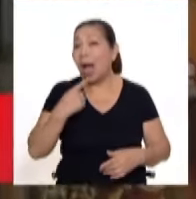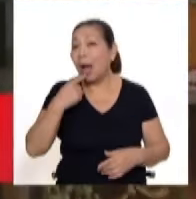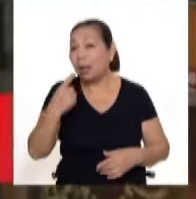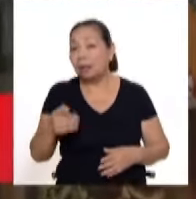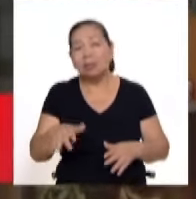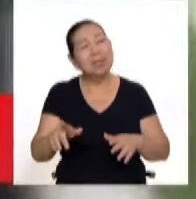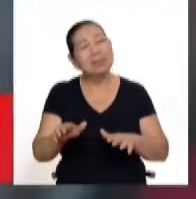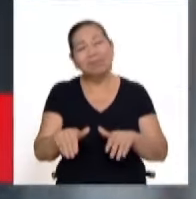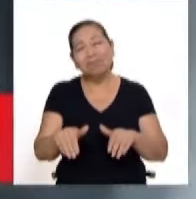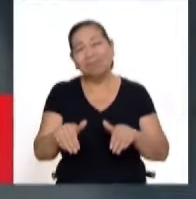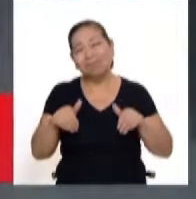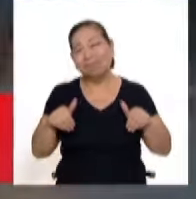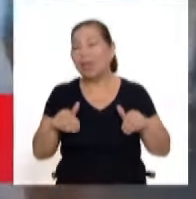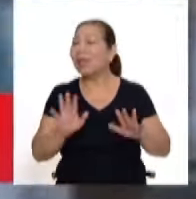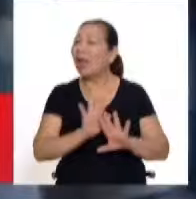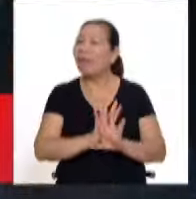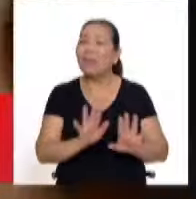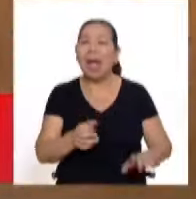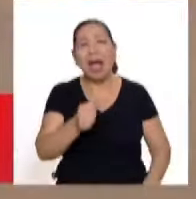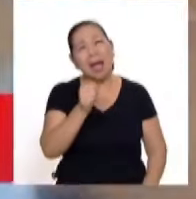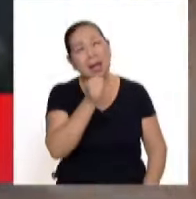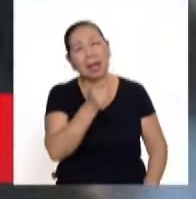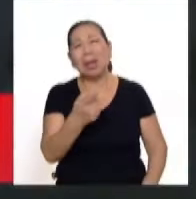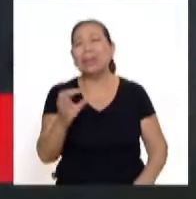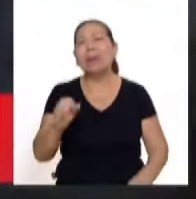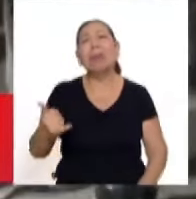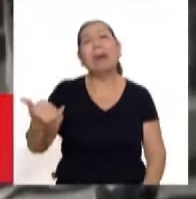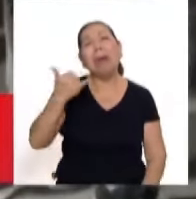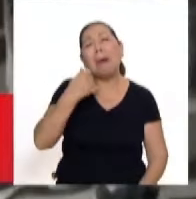anunciado su retiro temporal de los escenarios por estas